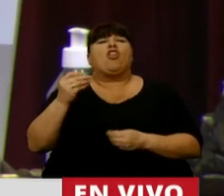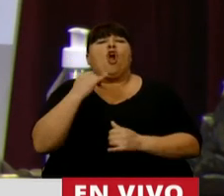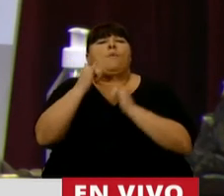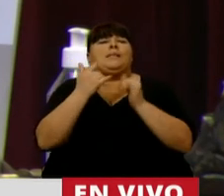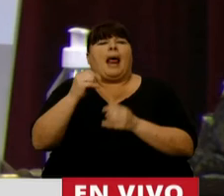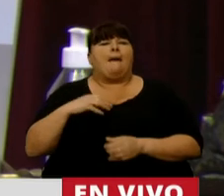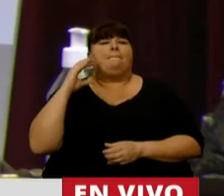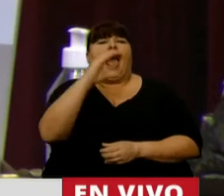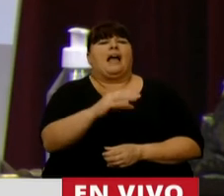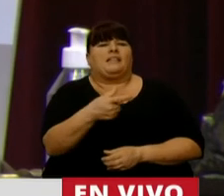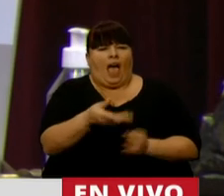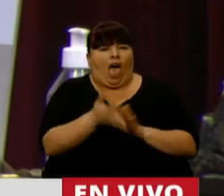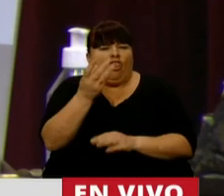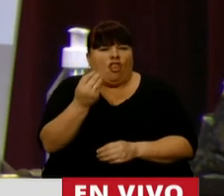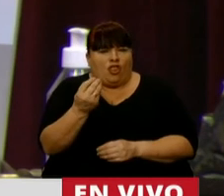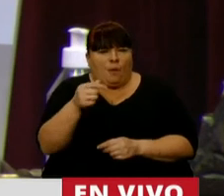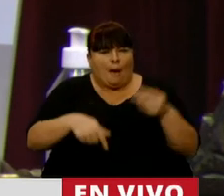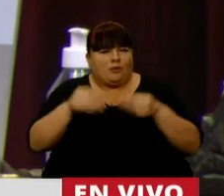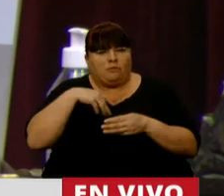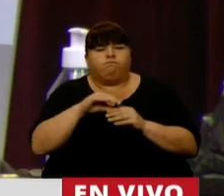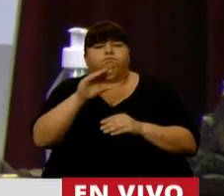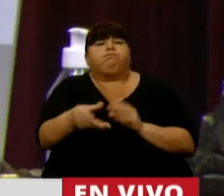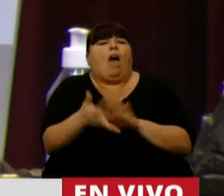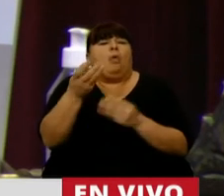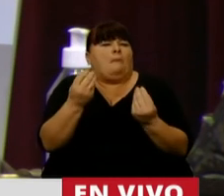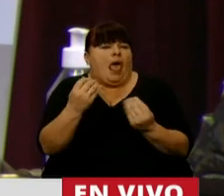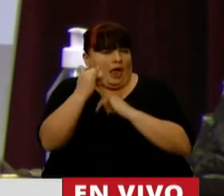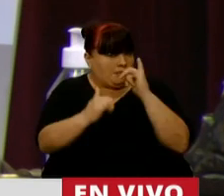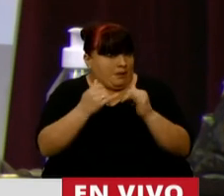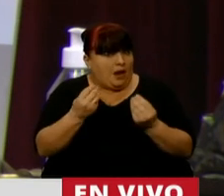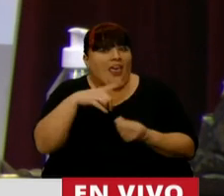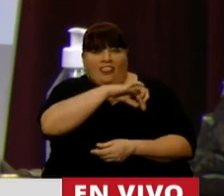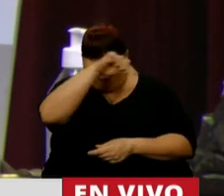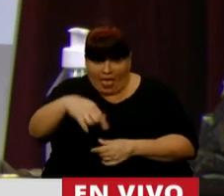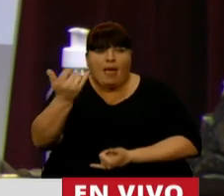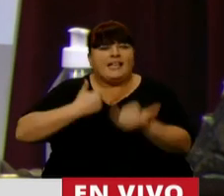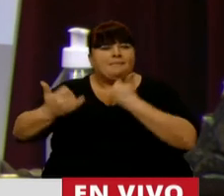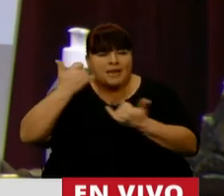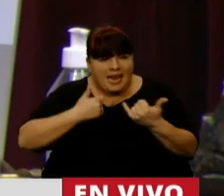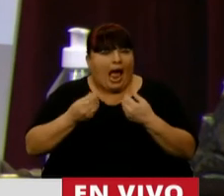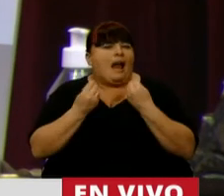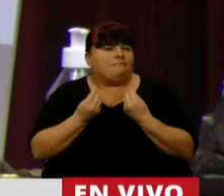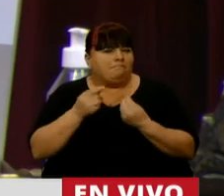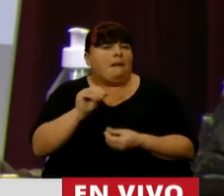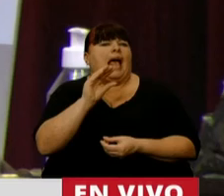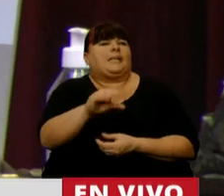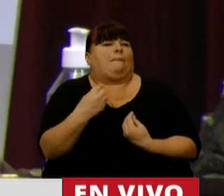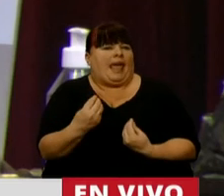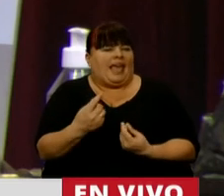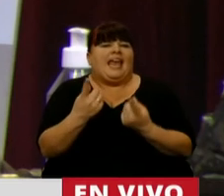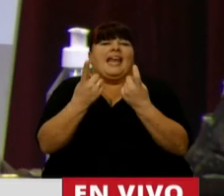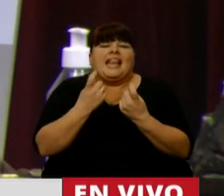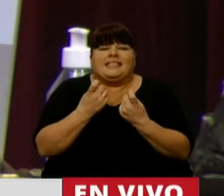los fondos que le estamos dando hoy en este presupuesto? Necesitamos que vengan a decirnos, que nos expliquen.